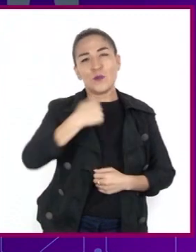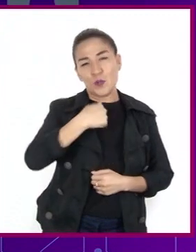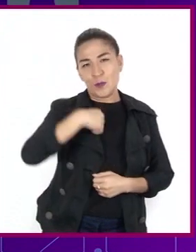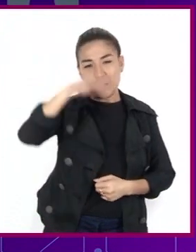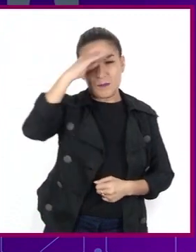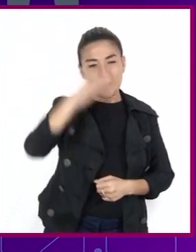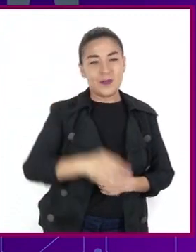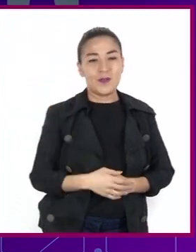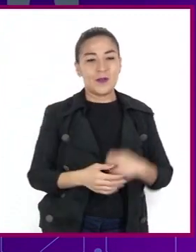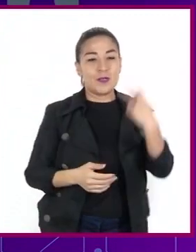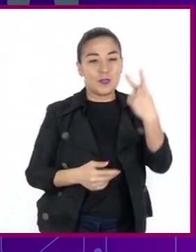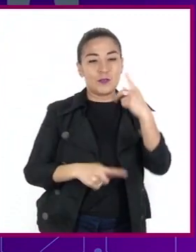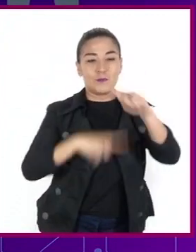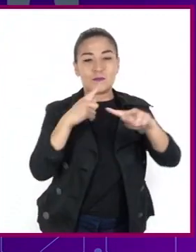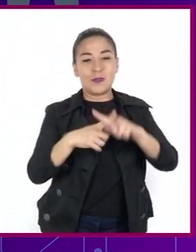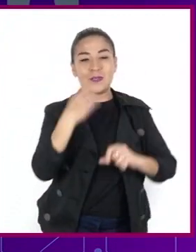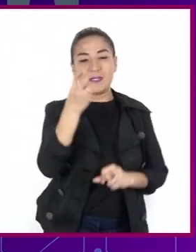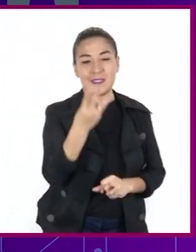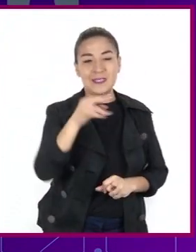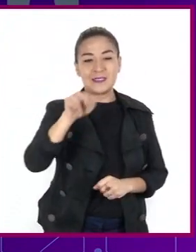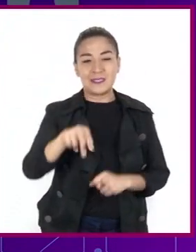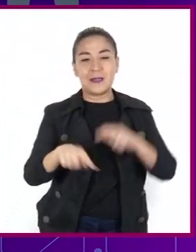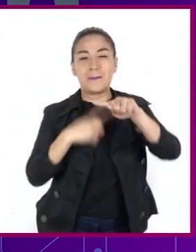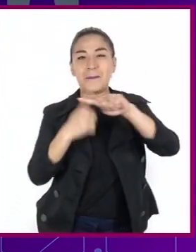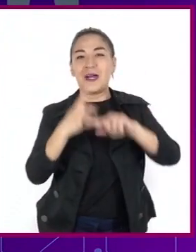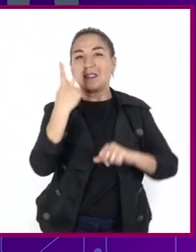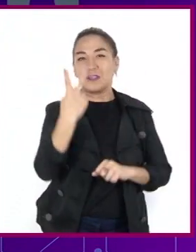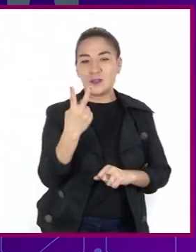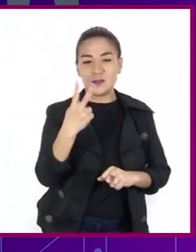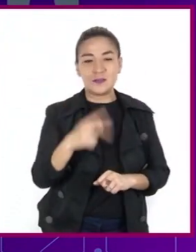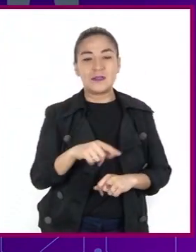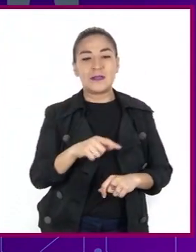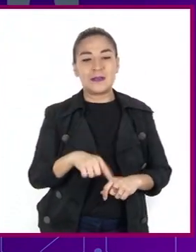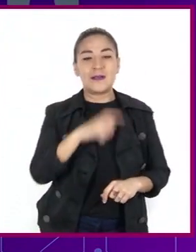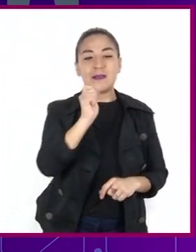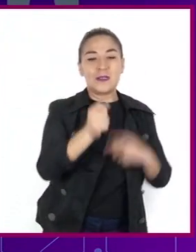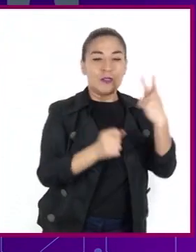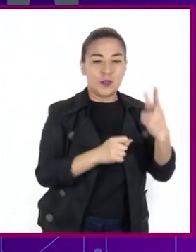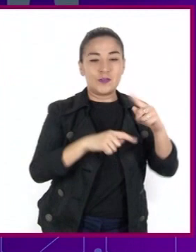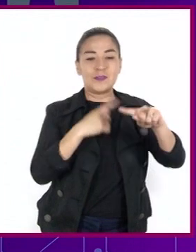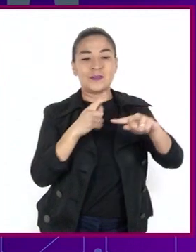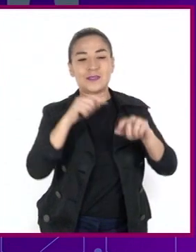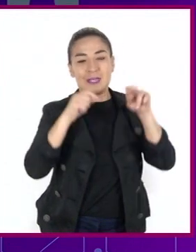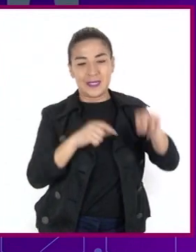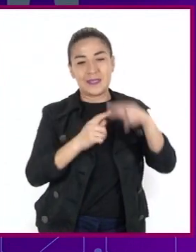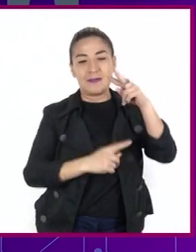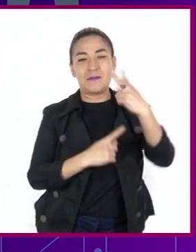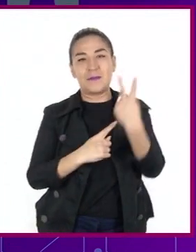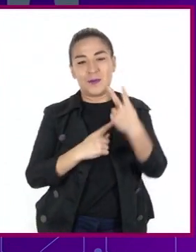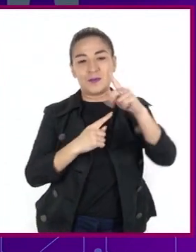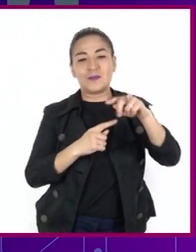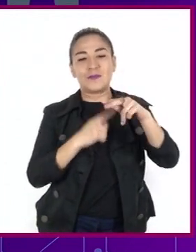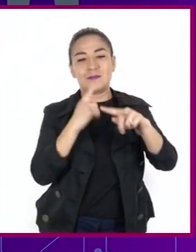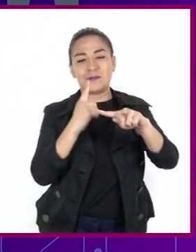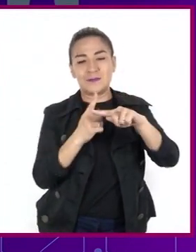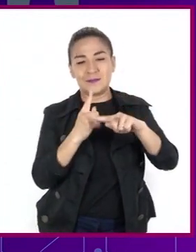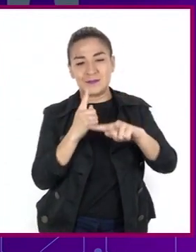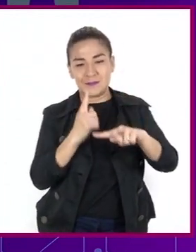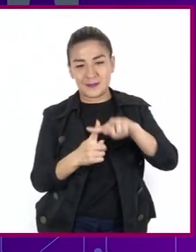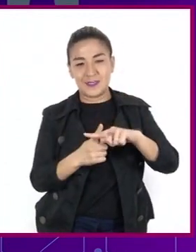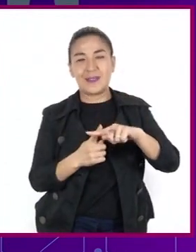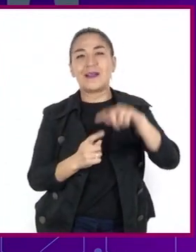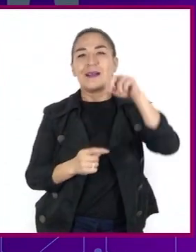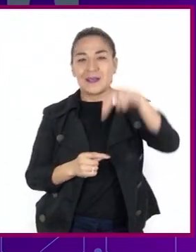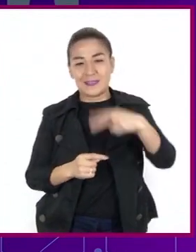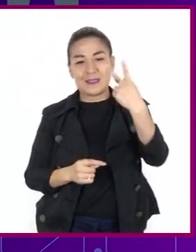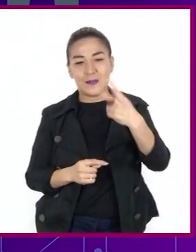multiplicado por la suma de 3n más 2 y 2n más 2n más 2n más 4 son 2 expresiones equivalentes